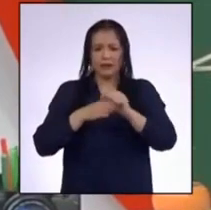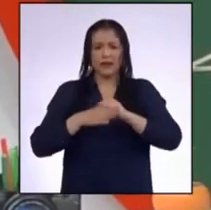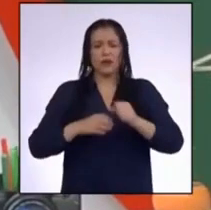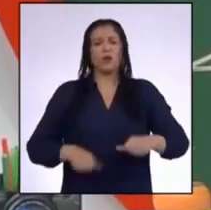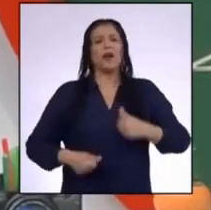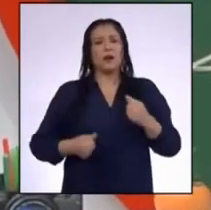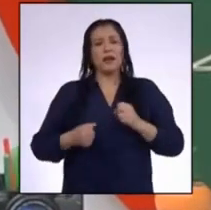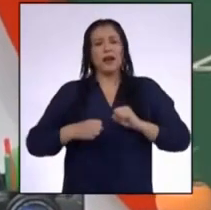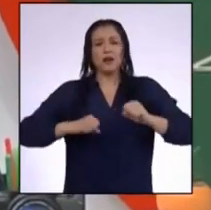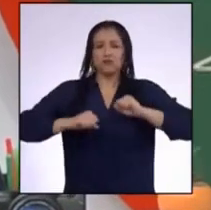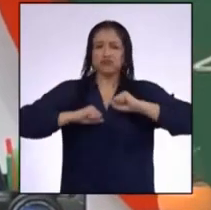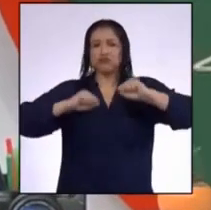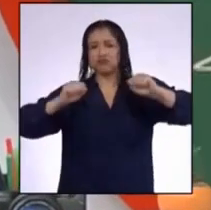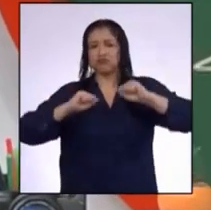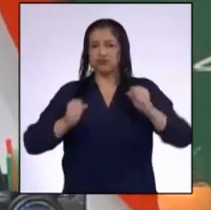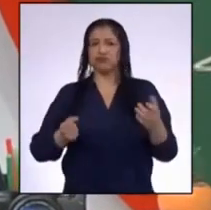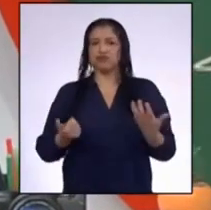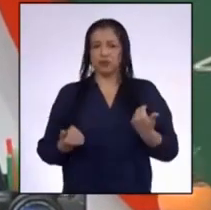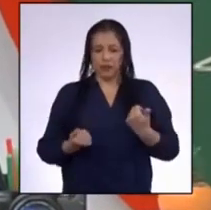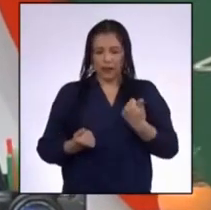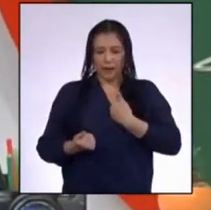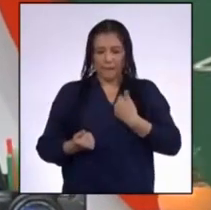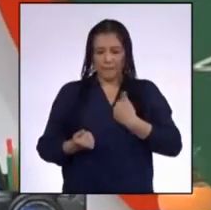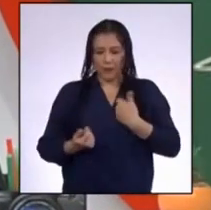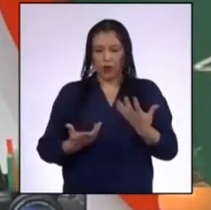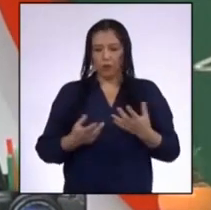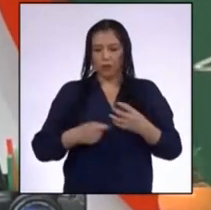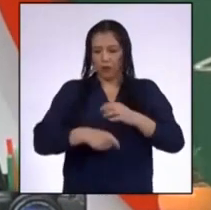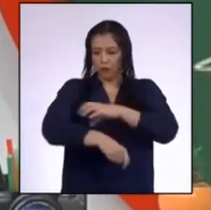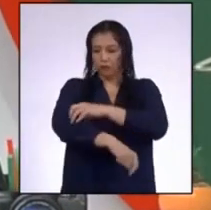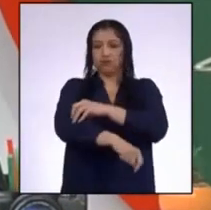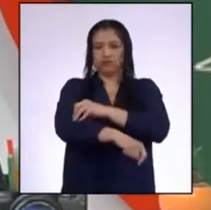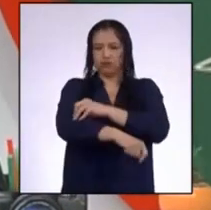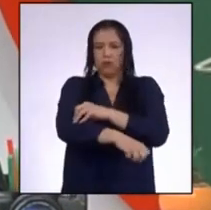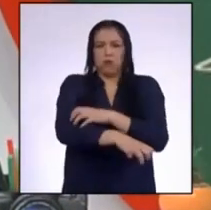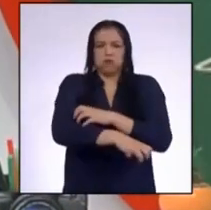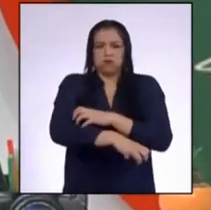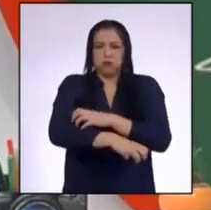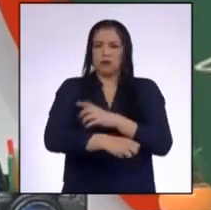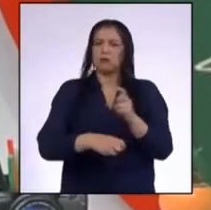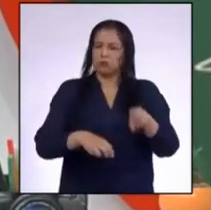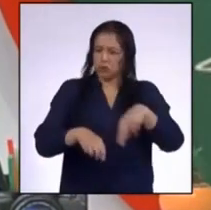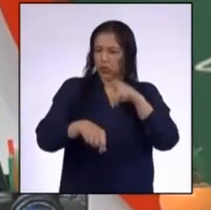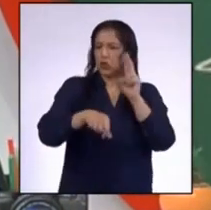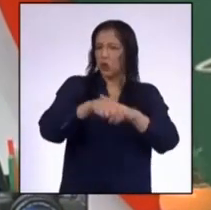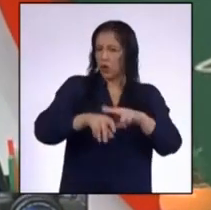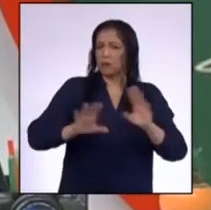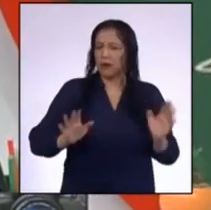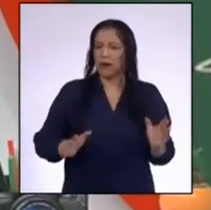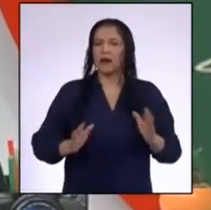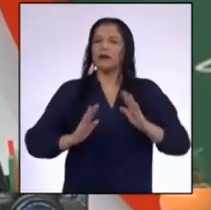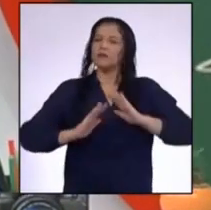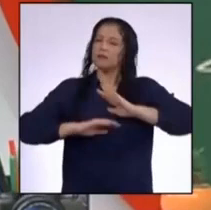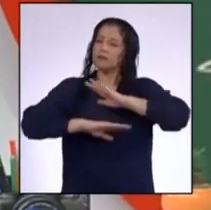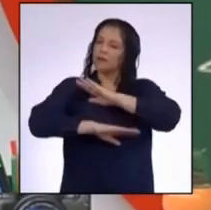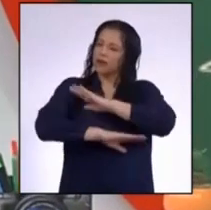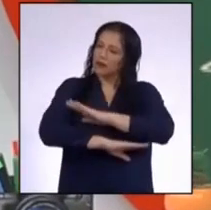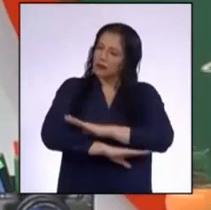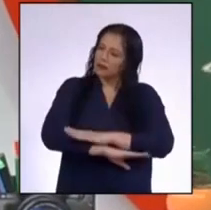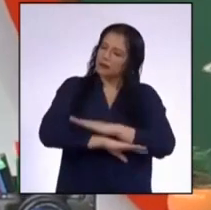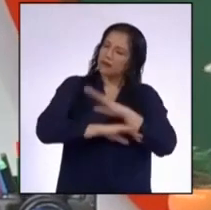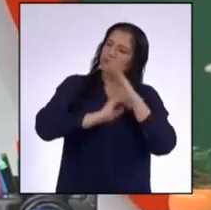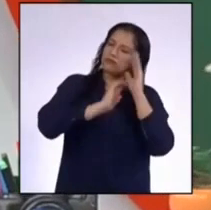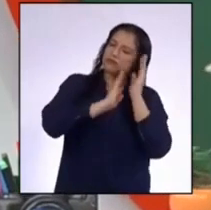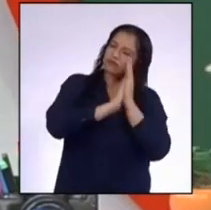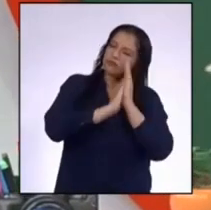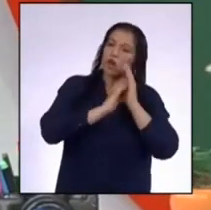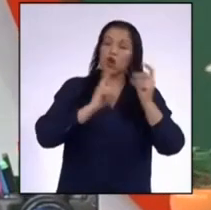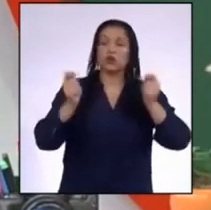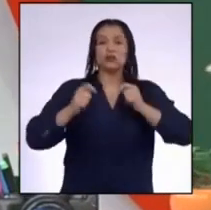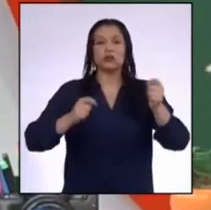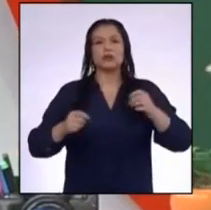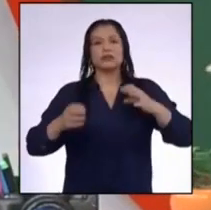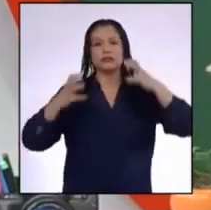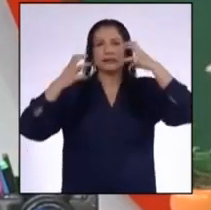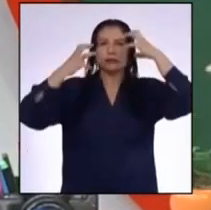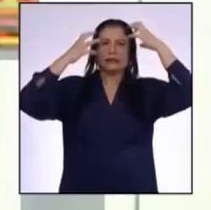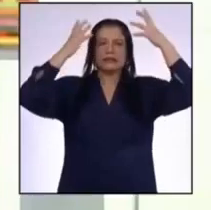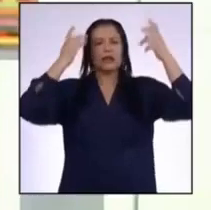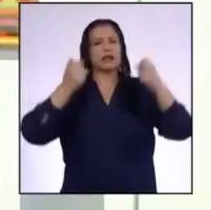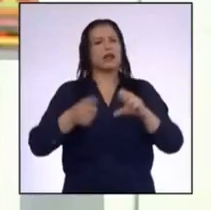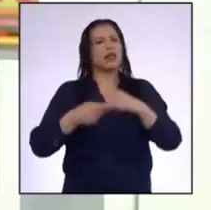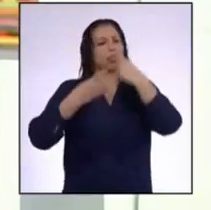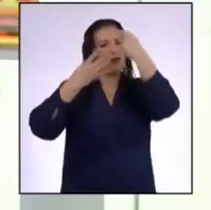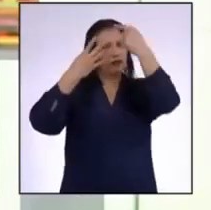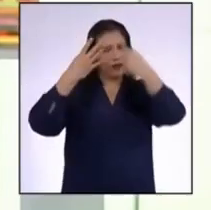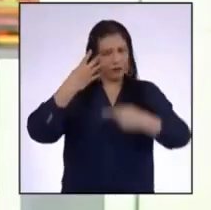activa, mantener nuestro propio índice de masa corporal en un rango normal, descansar, regular nuestro estrés y entre otras